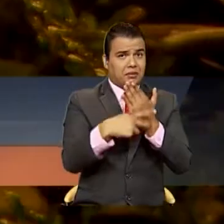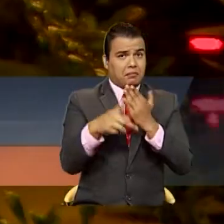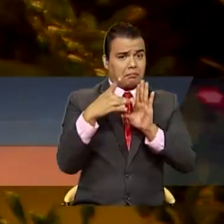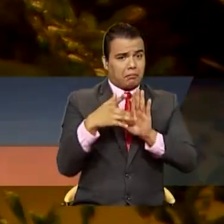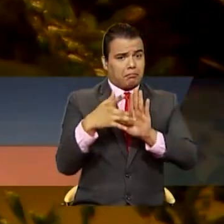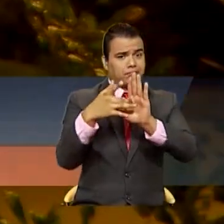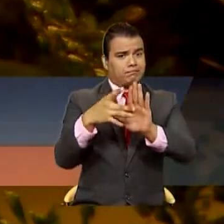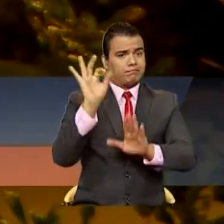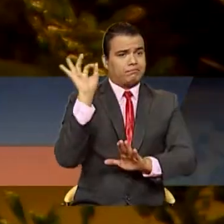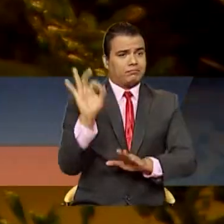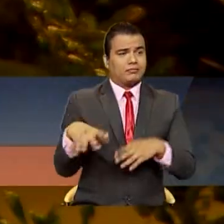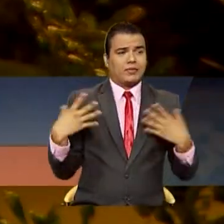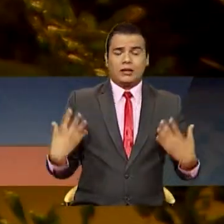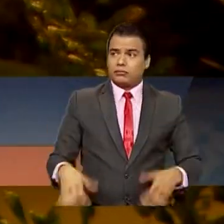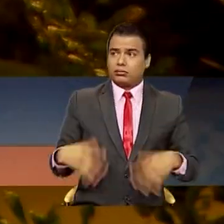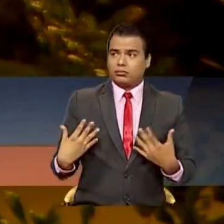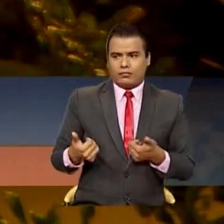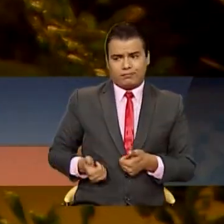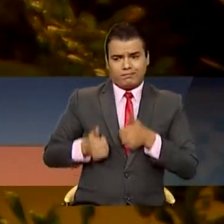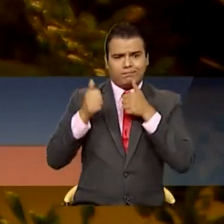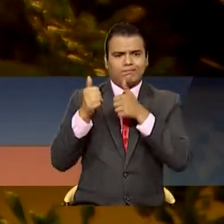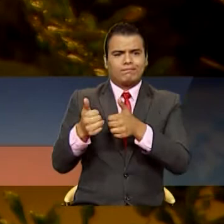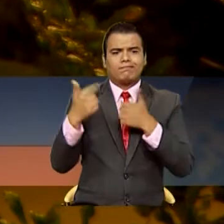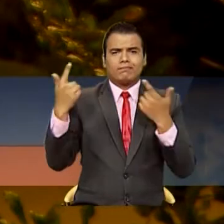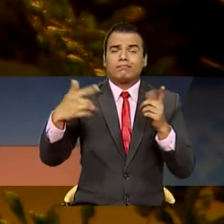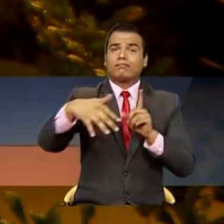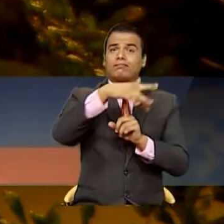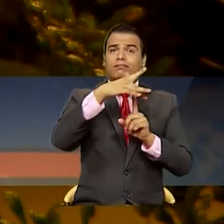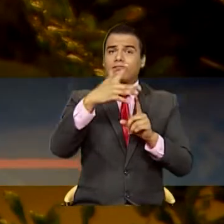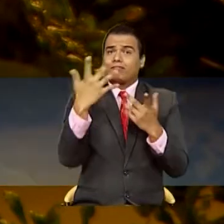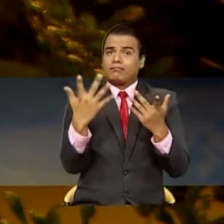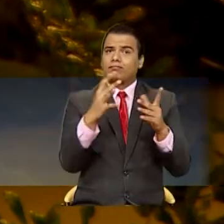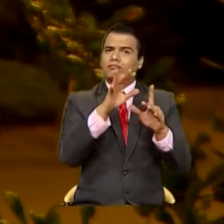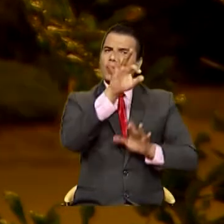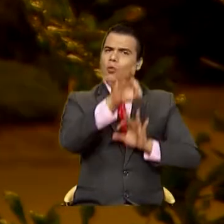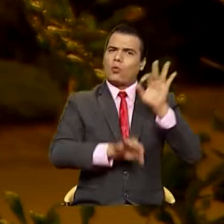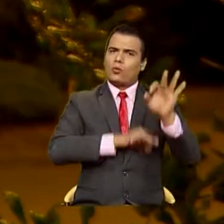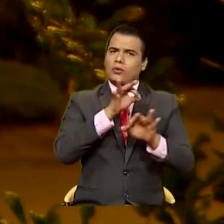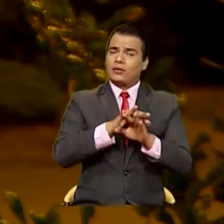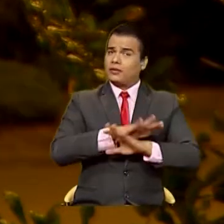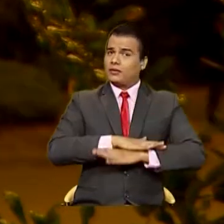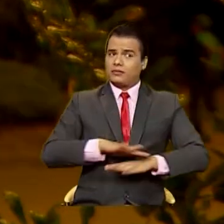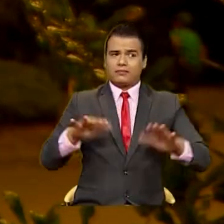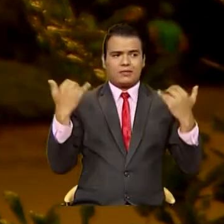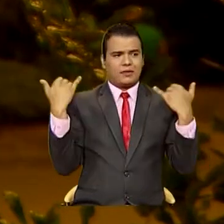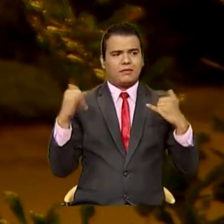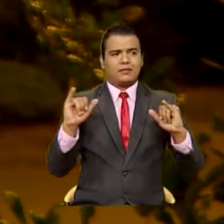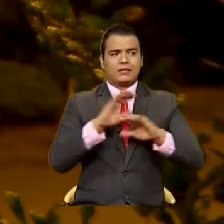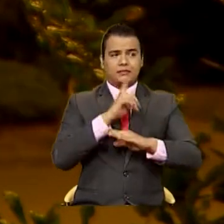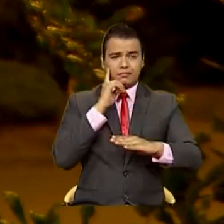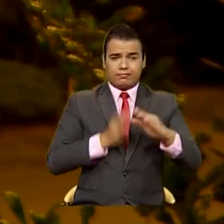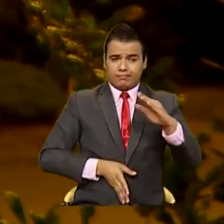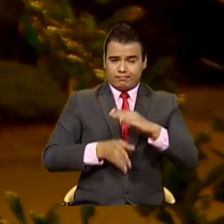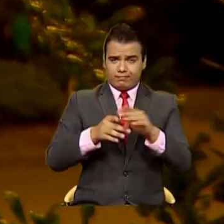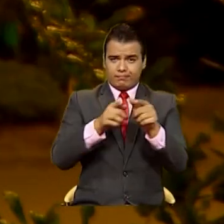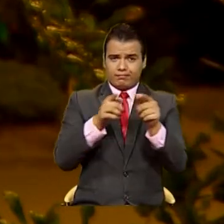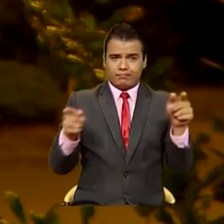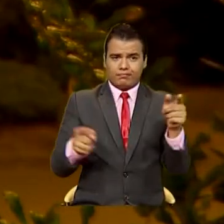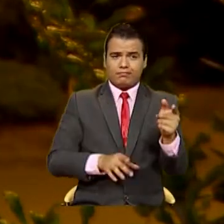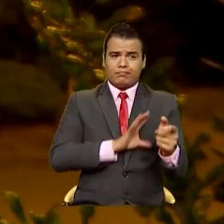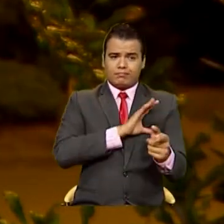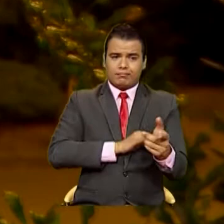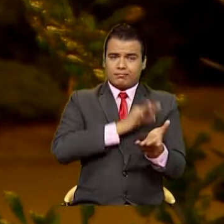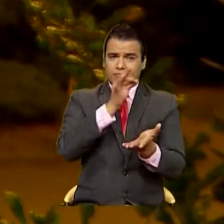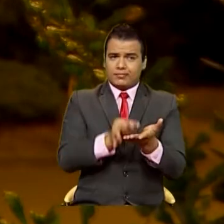este. Bastante positivo, hay que cuidar el medio ambiente. Con esta información yo me despido desde Yumbo. Regreso con ustedes a la capital